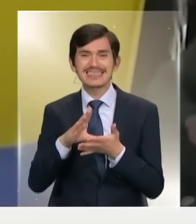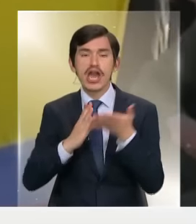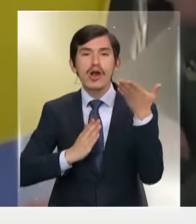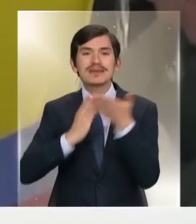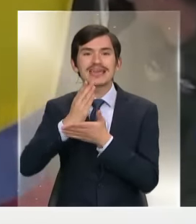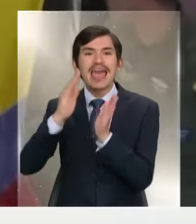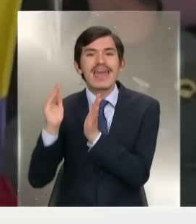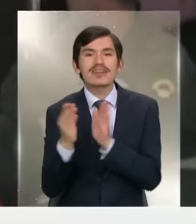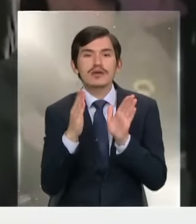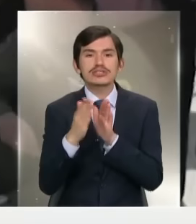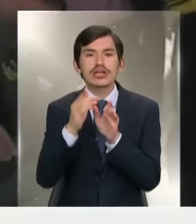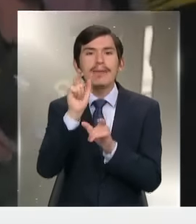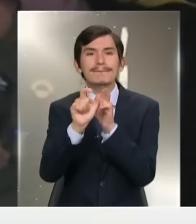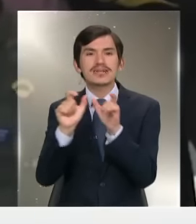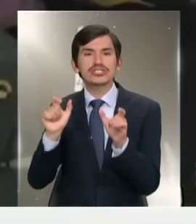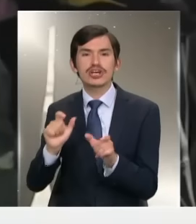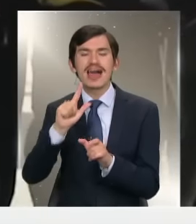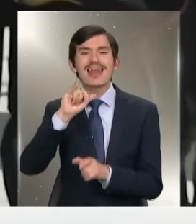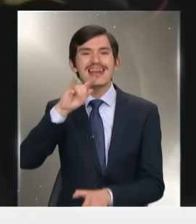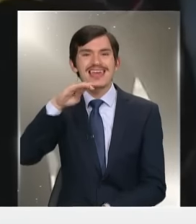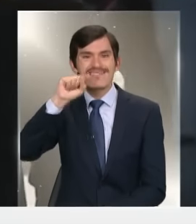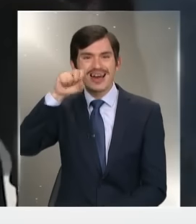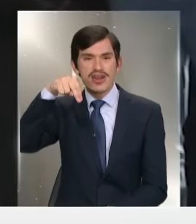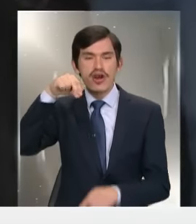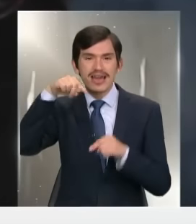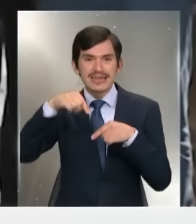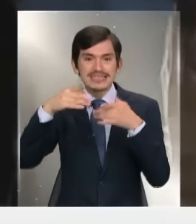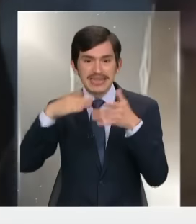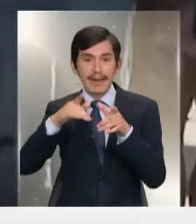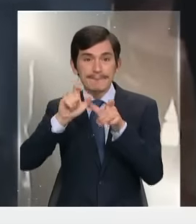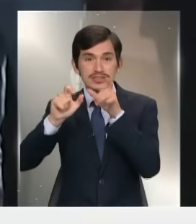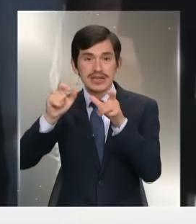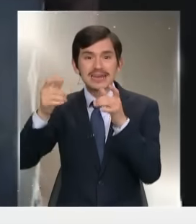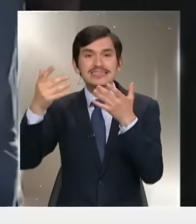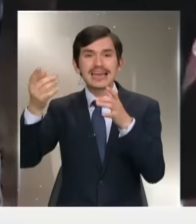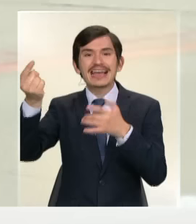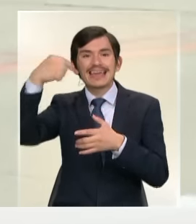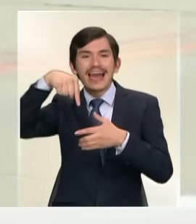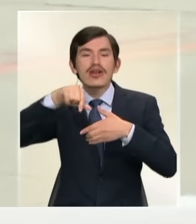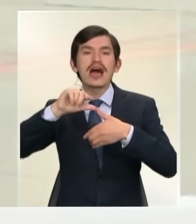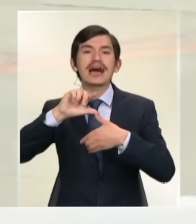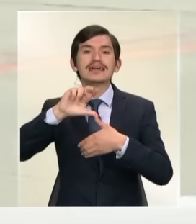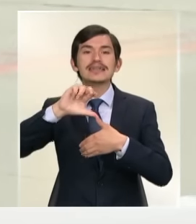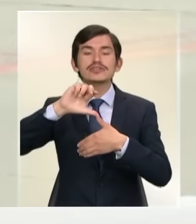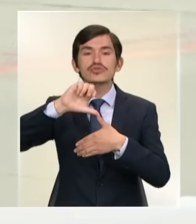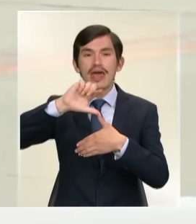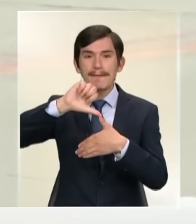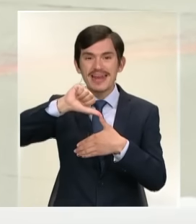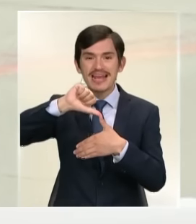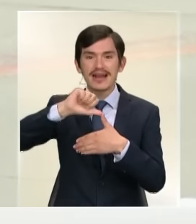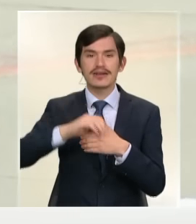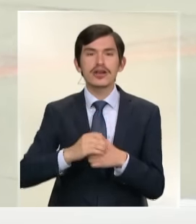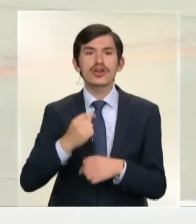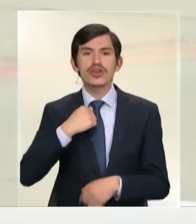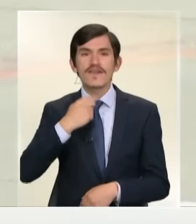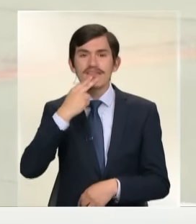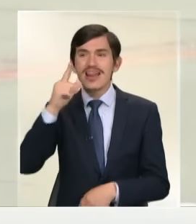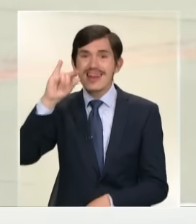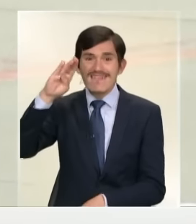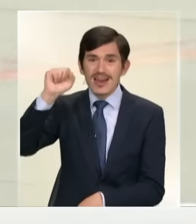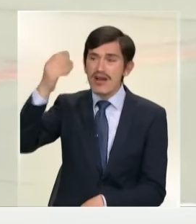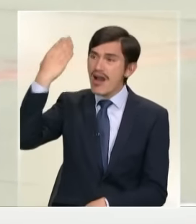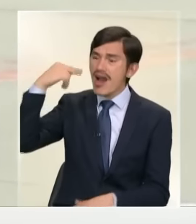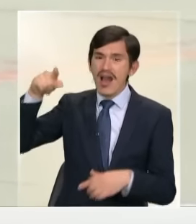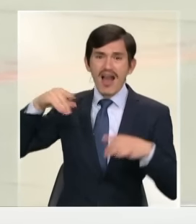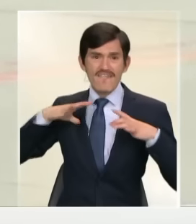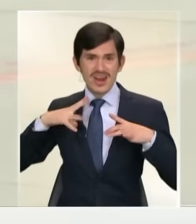la evacuación de sus ciudadanos del Líbano. Varios ya llegaron a Sudamérica. Vivo en el Líbano completamente feliz